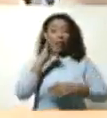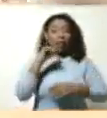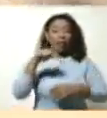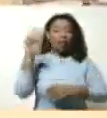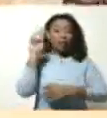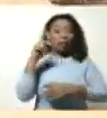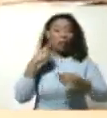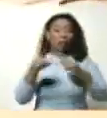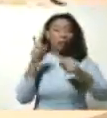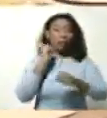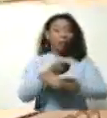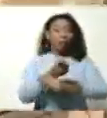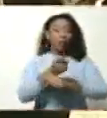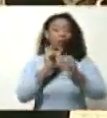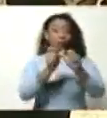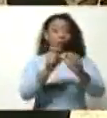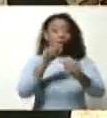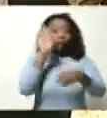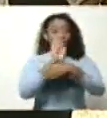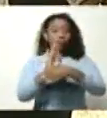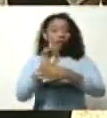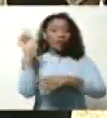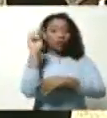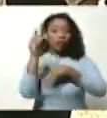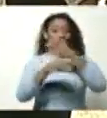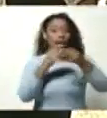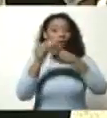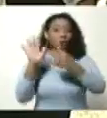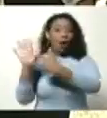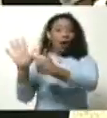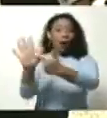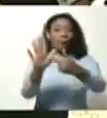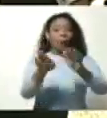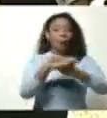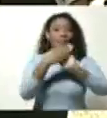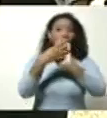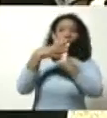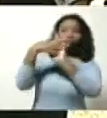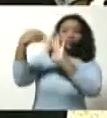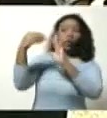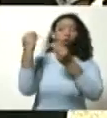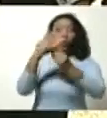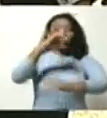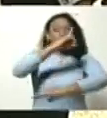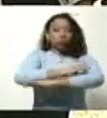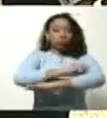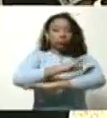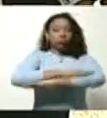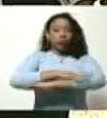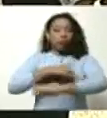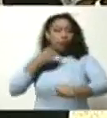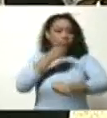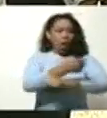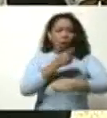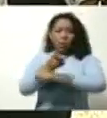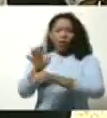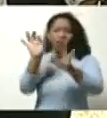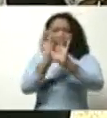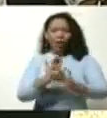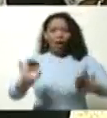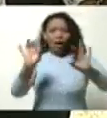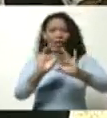Pero debemos seguir cuidándonos. Venezuela ha dado ejemplo al mundo de cómo, con disciplina, sin obligar a nadie,